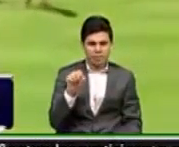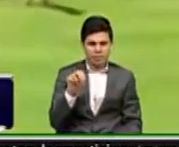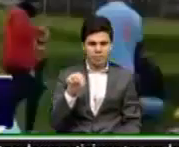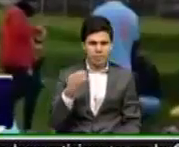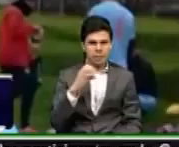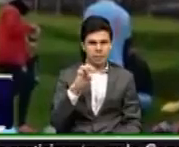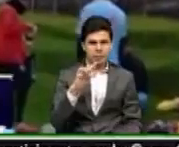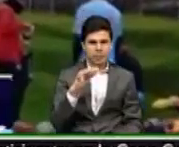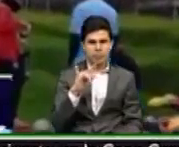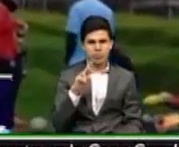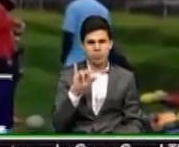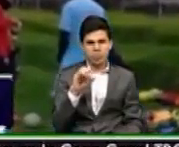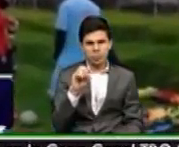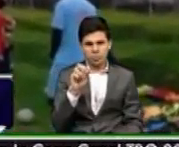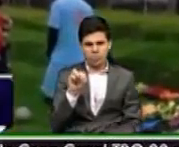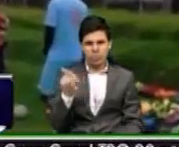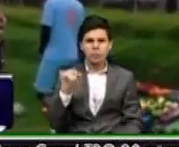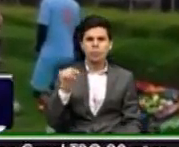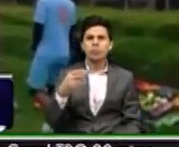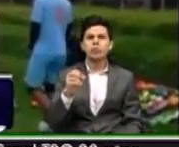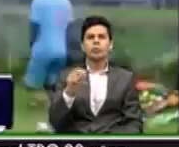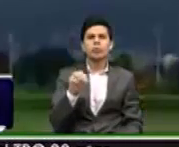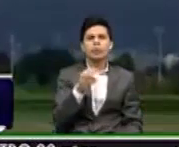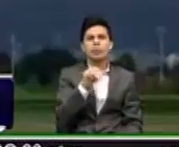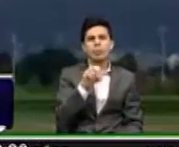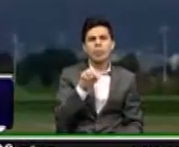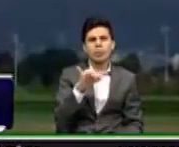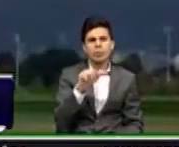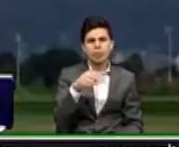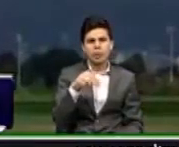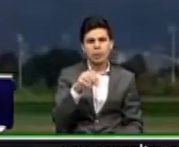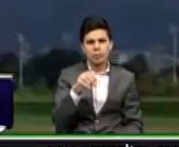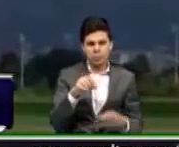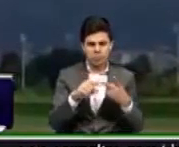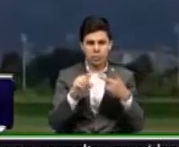como refuerzos el lateral izquierdo John Jairo Montaño y el delantero Yarlin Quintero.